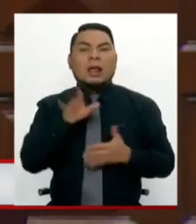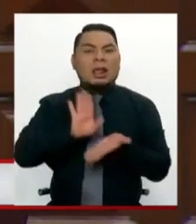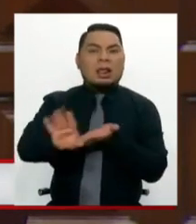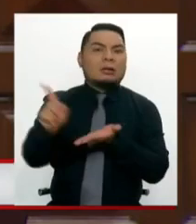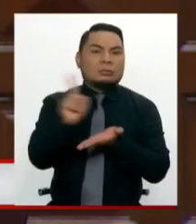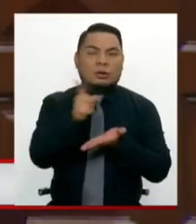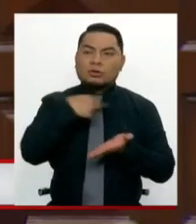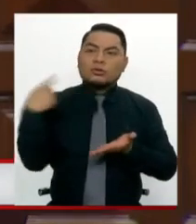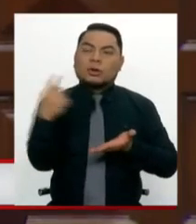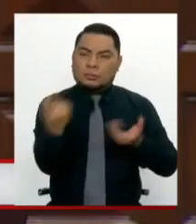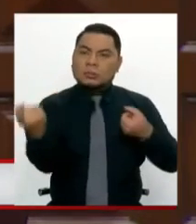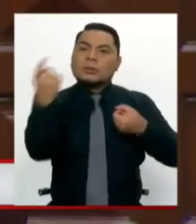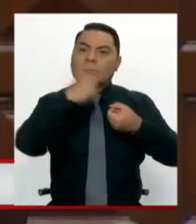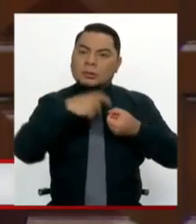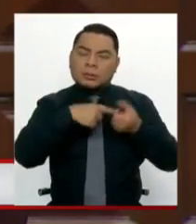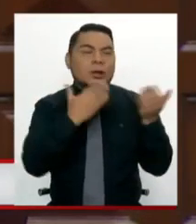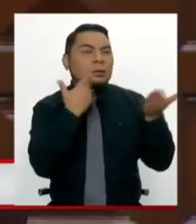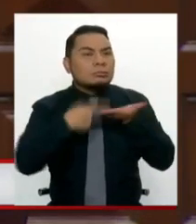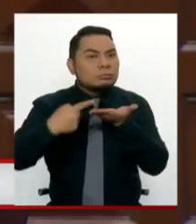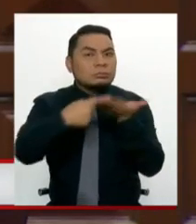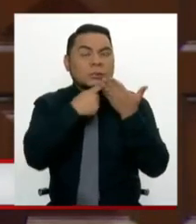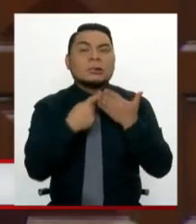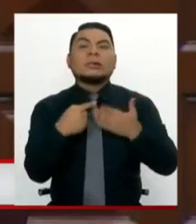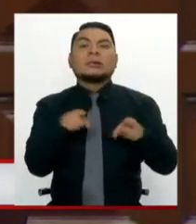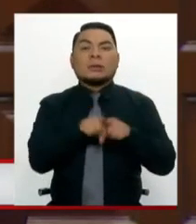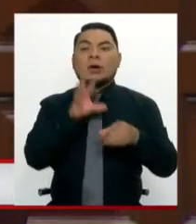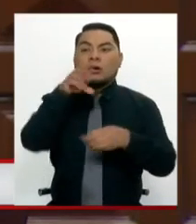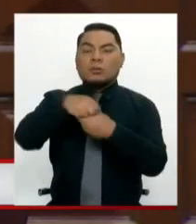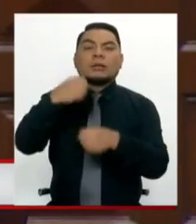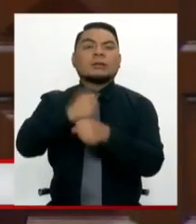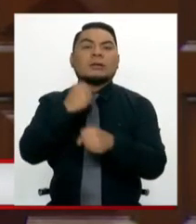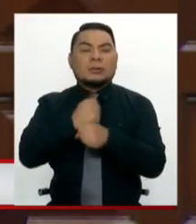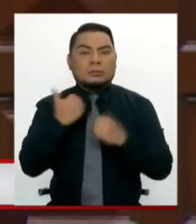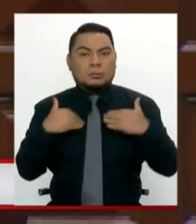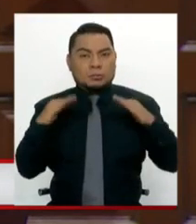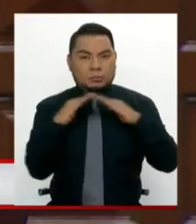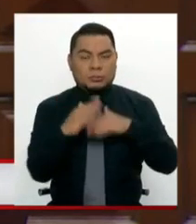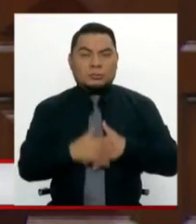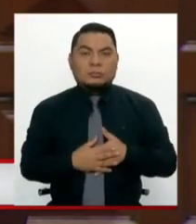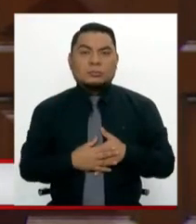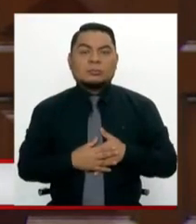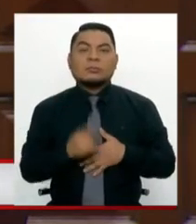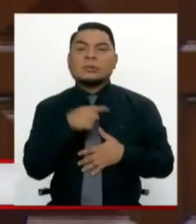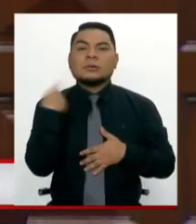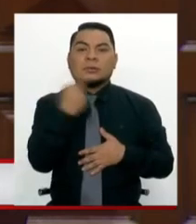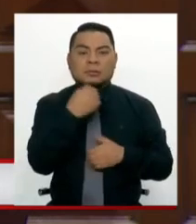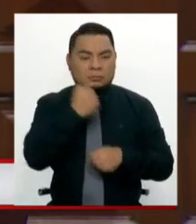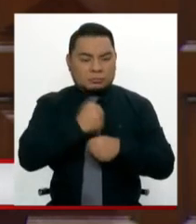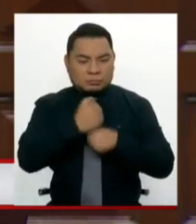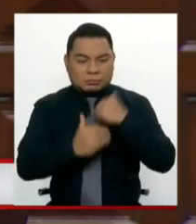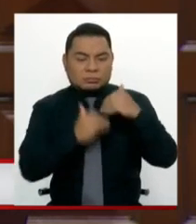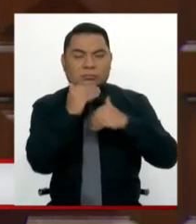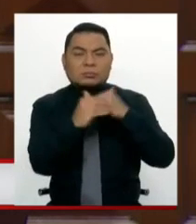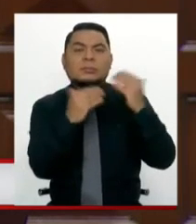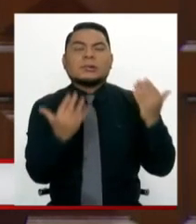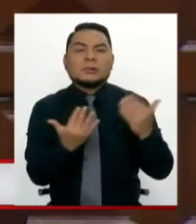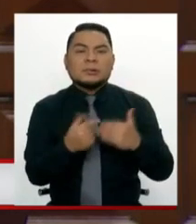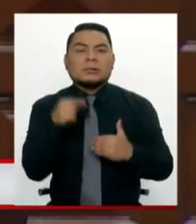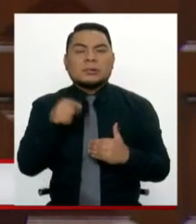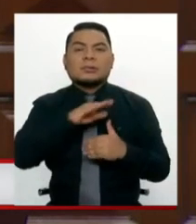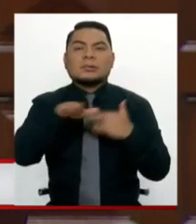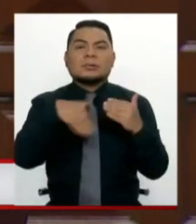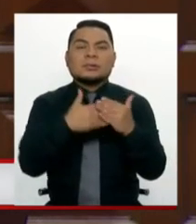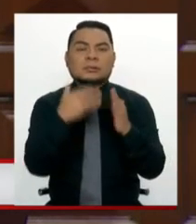exclusiones, además de incorporar al trabajo de los gobiernos municipales. Estamos construyendo el padrón